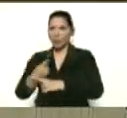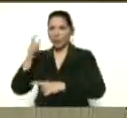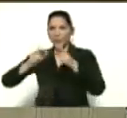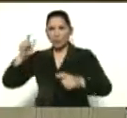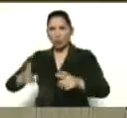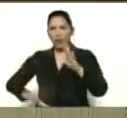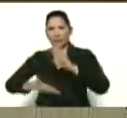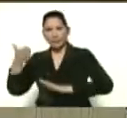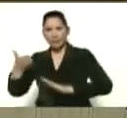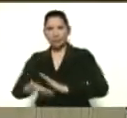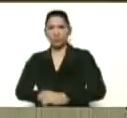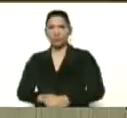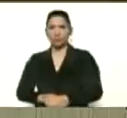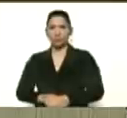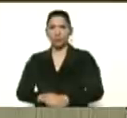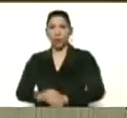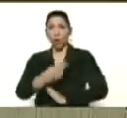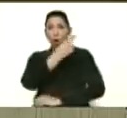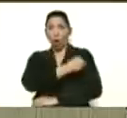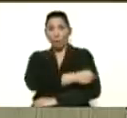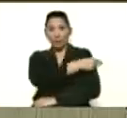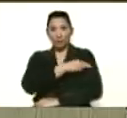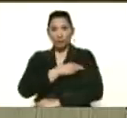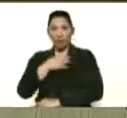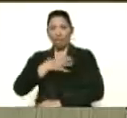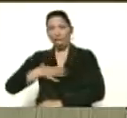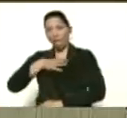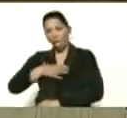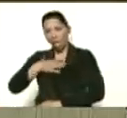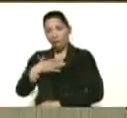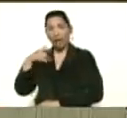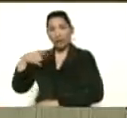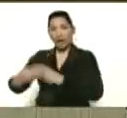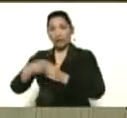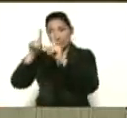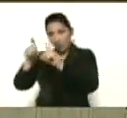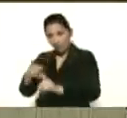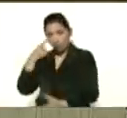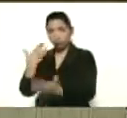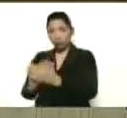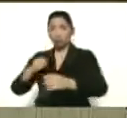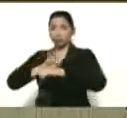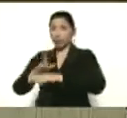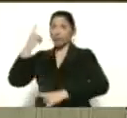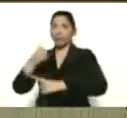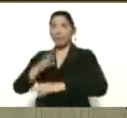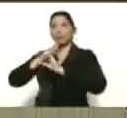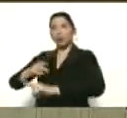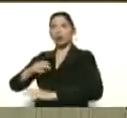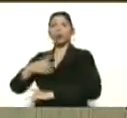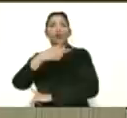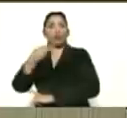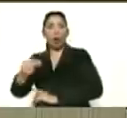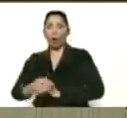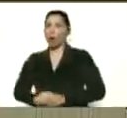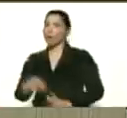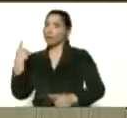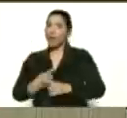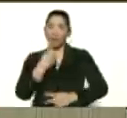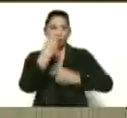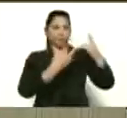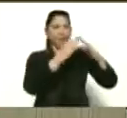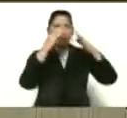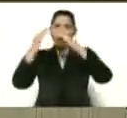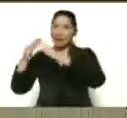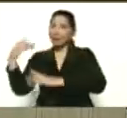ir a un hospital con síntomas y allí hacer el diagnóstico de COVID-19? Le responderíamos, no, hay que ir a las casas